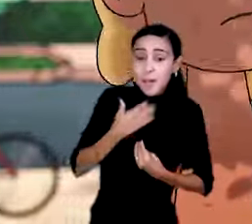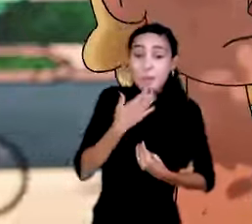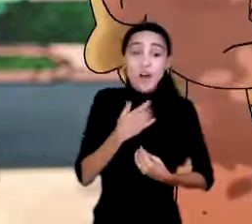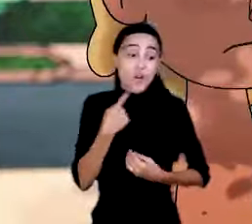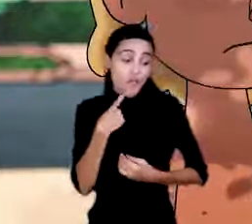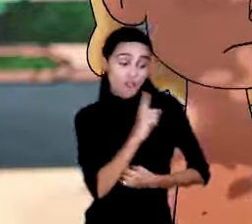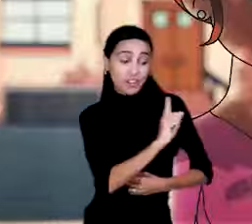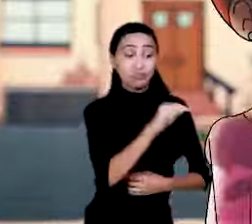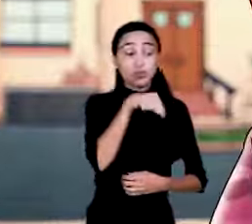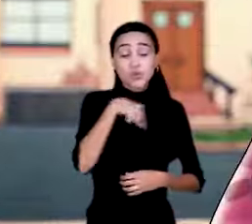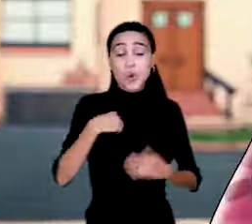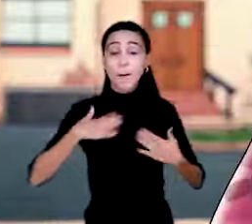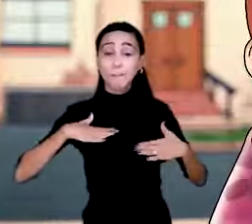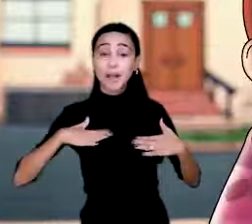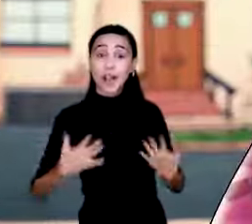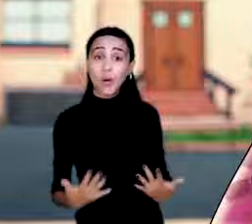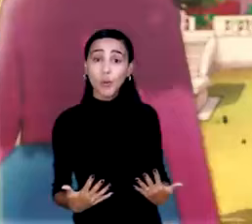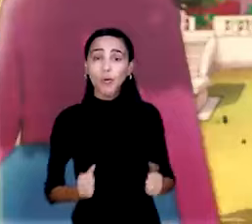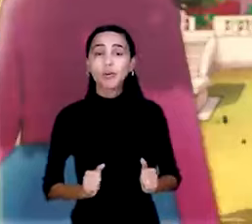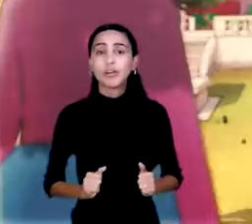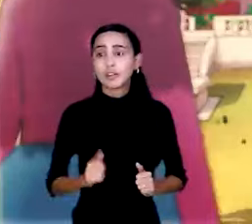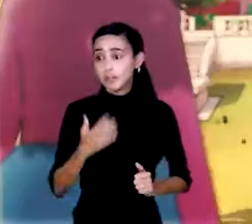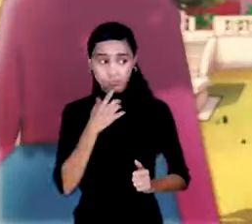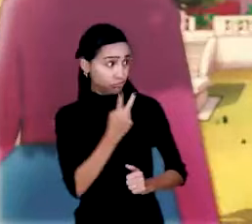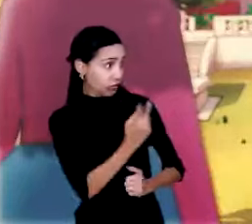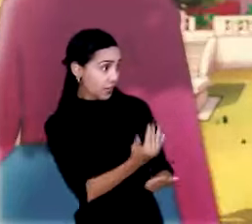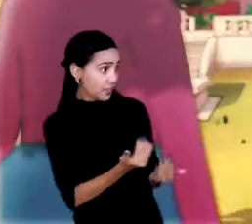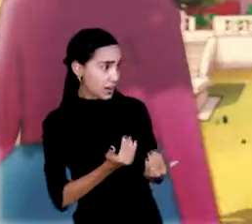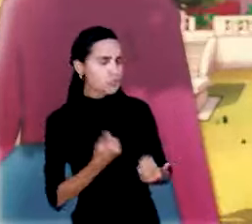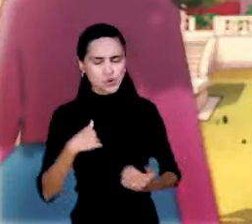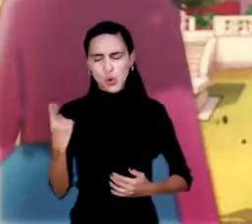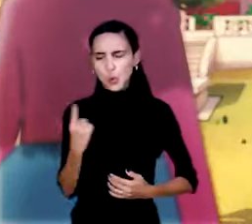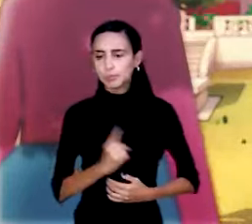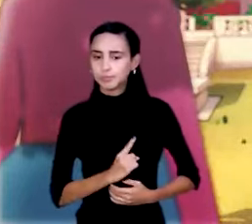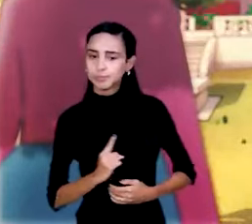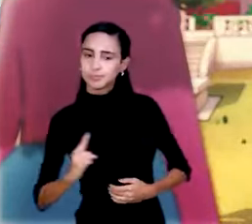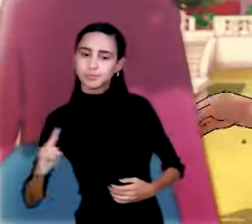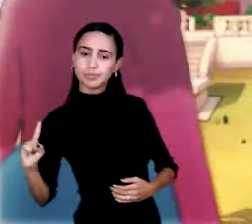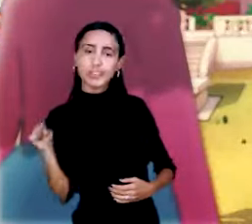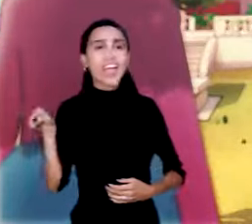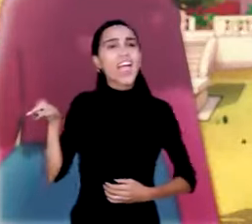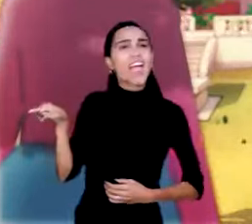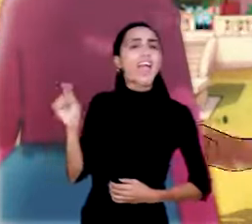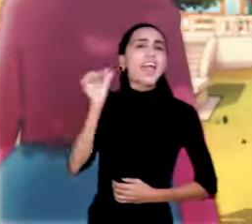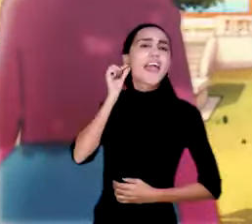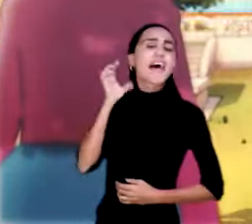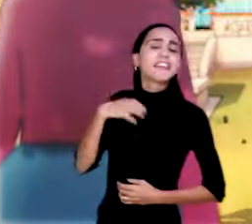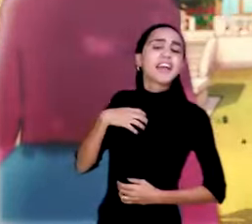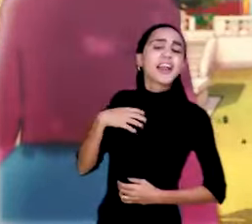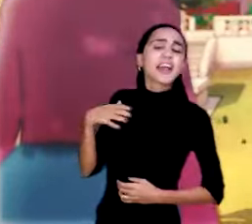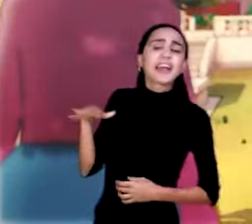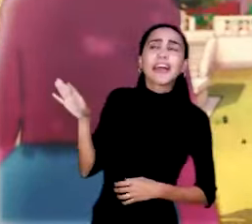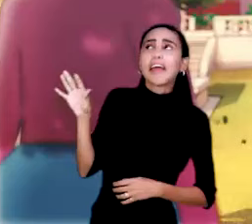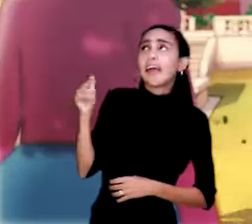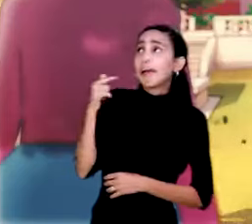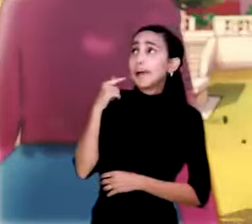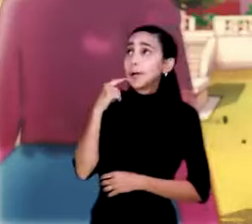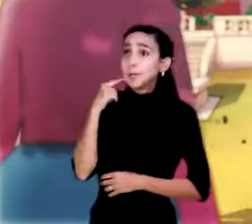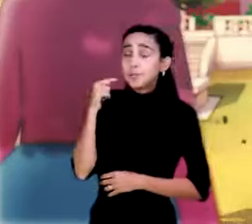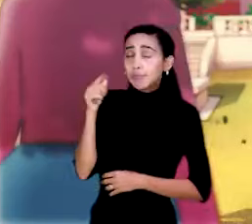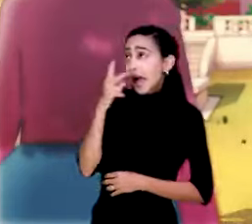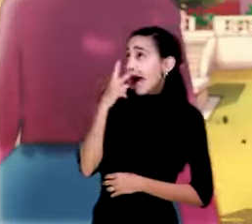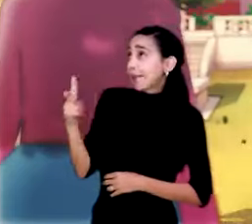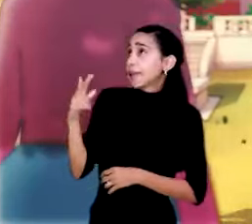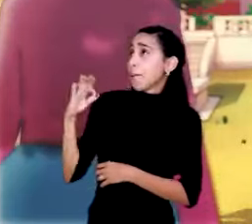ve tú. Yo te espero. ¿Bueno qué? ¿Vienen? Sí, voy yo. Juli tiene que... que atender a sus